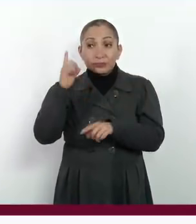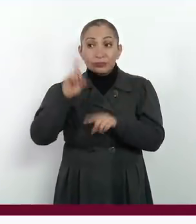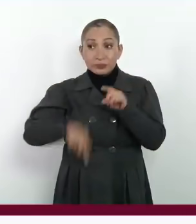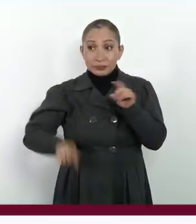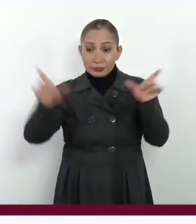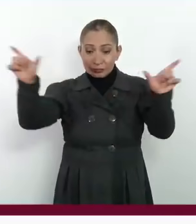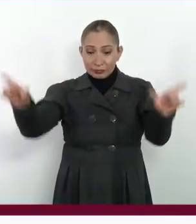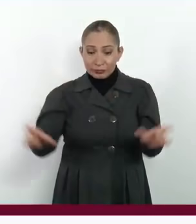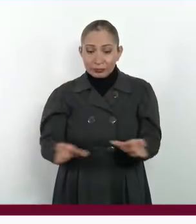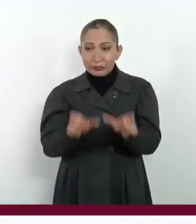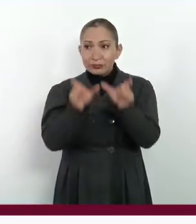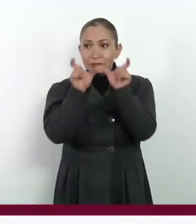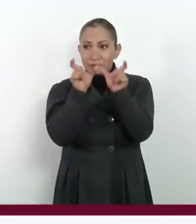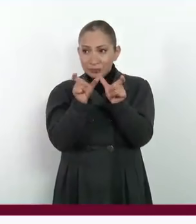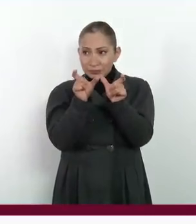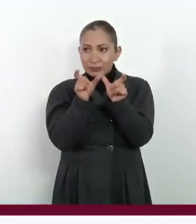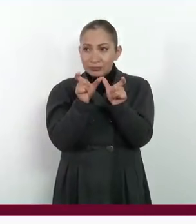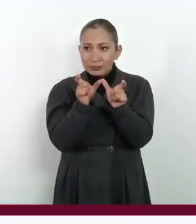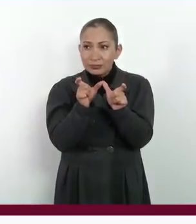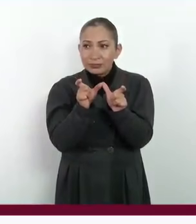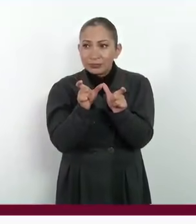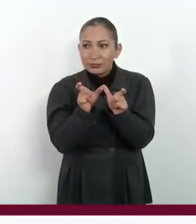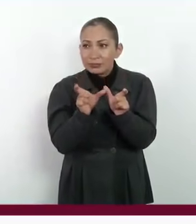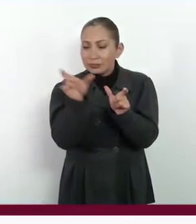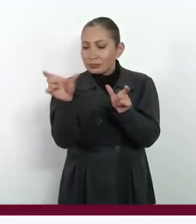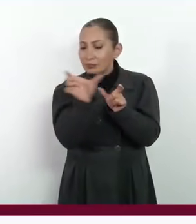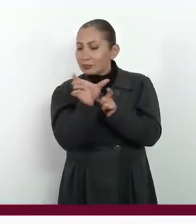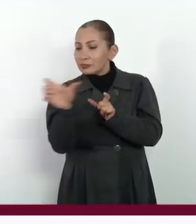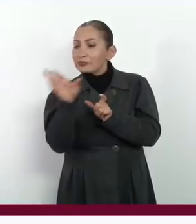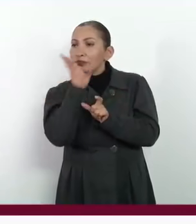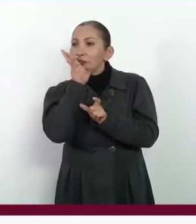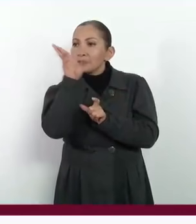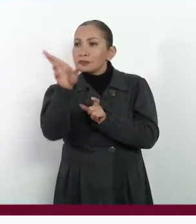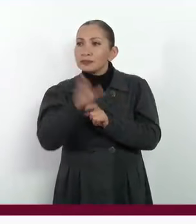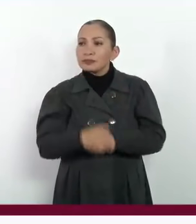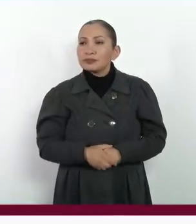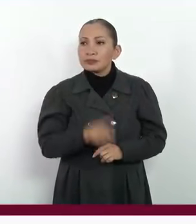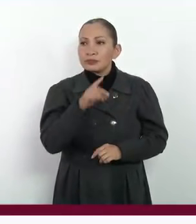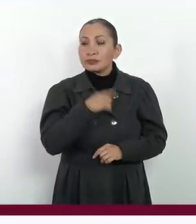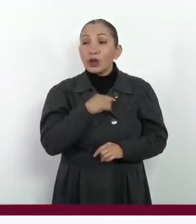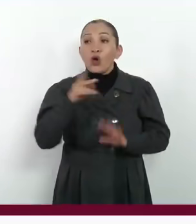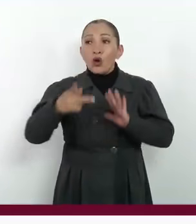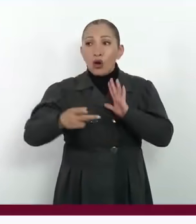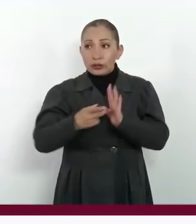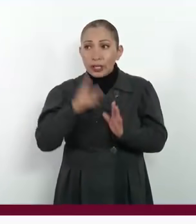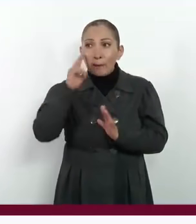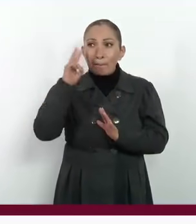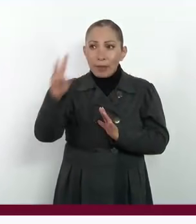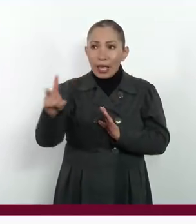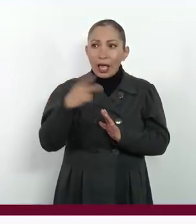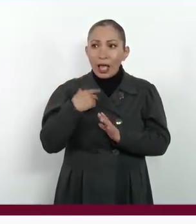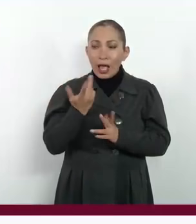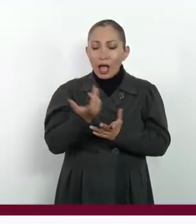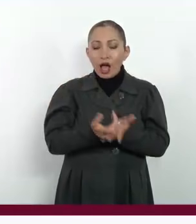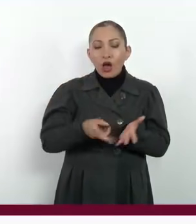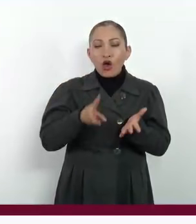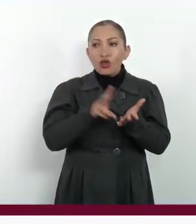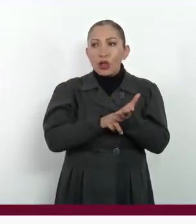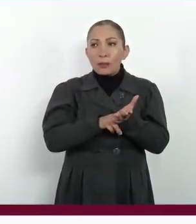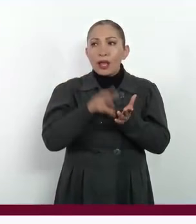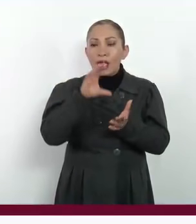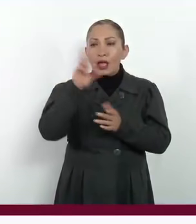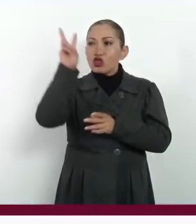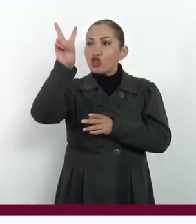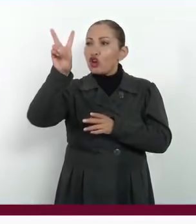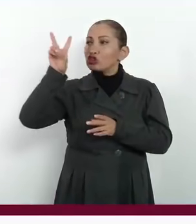Al desarrollar el binomio al cuadrado del lado derecho de la igualdad, se obtiene esta expresión. De nuevo se desarrollan los binomios al